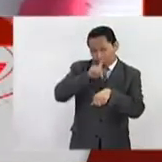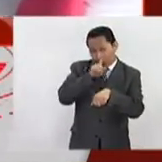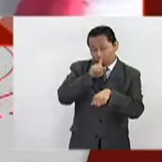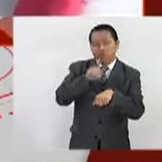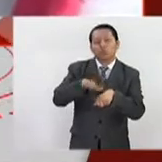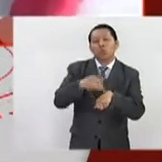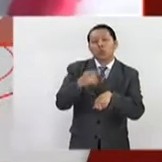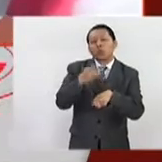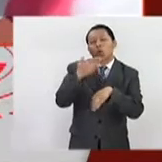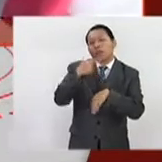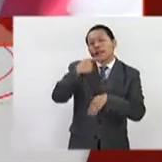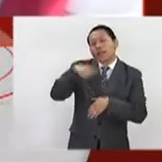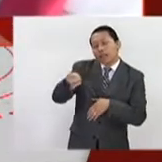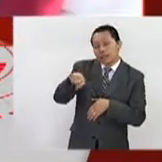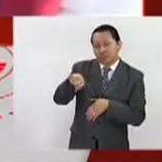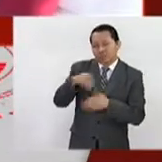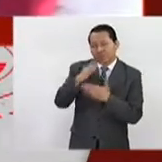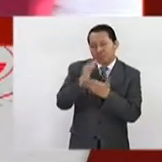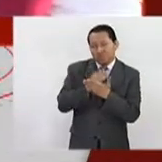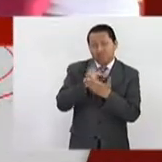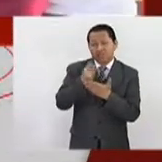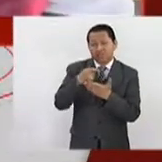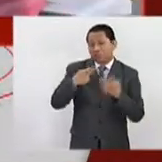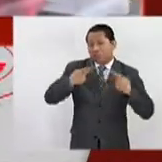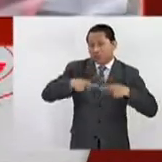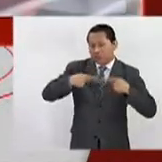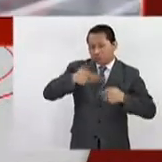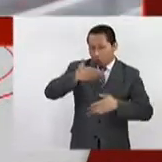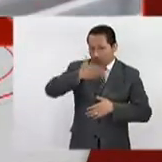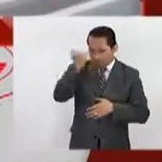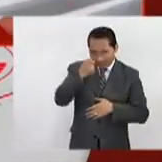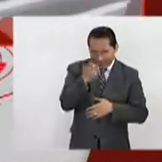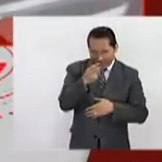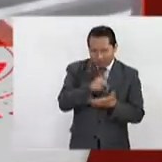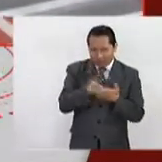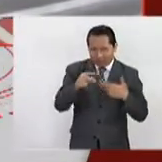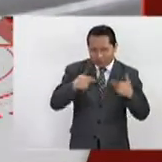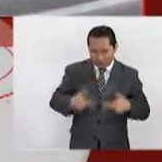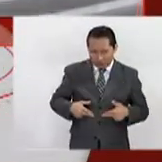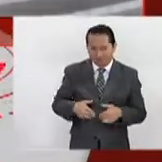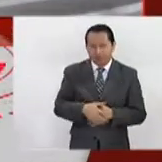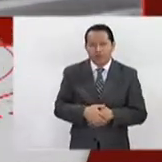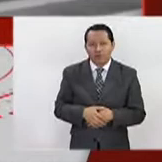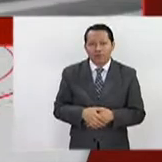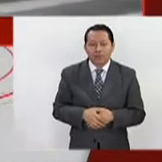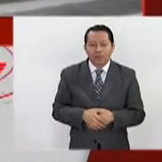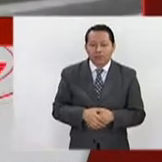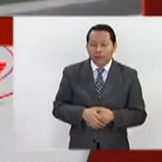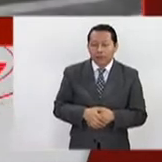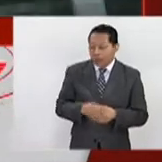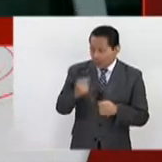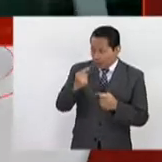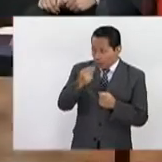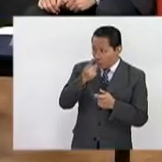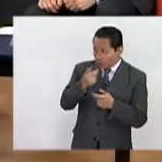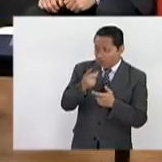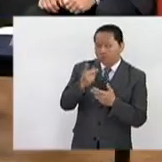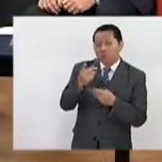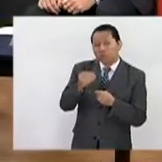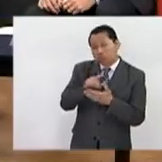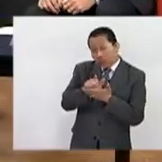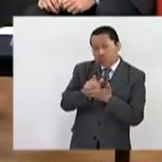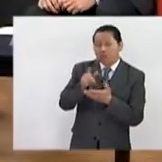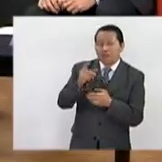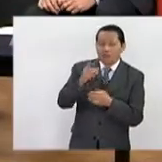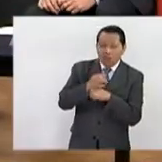es porque no hay muchas quejas, y si no hay muchas quejas es porque la gente no sabe que estos son derechos humanos. ¿Y a quienes dicen, muchas leyes, muchas